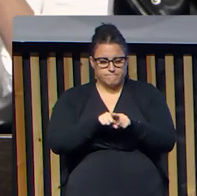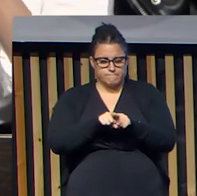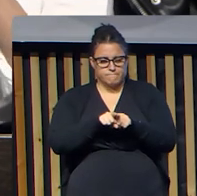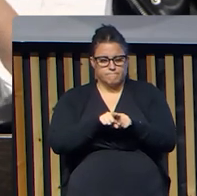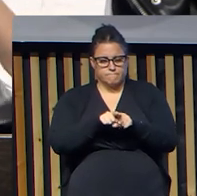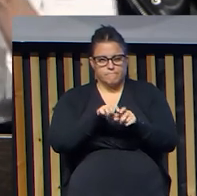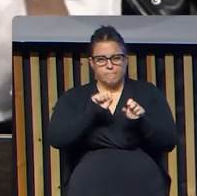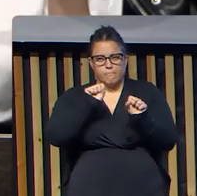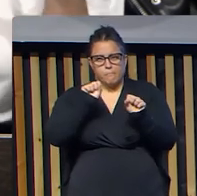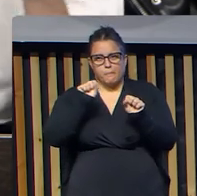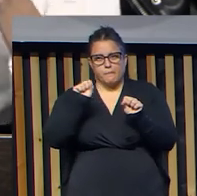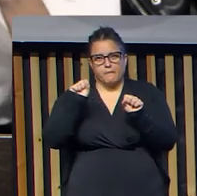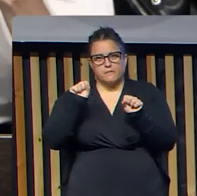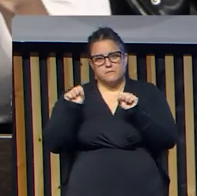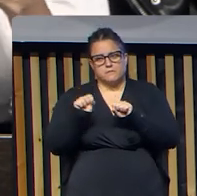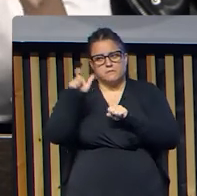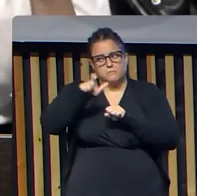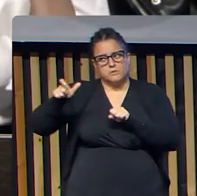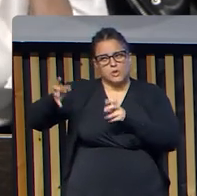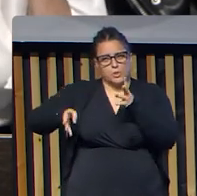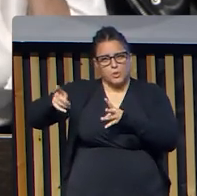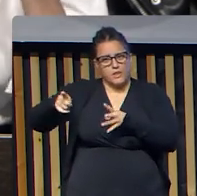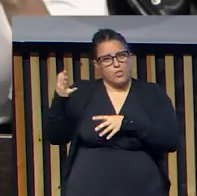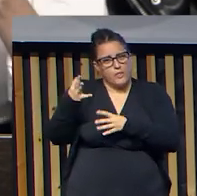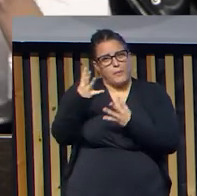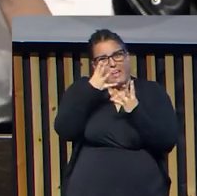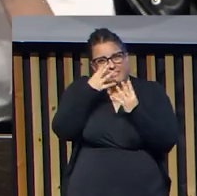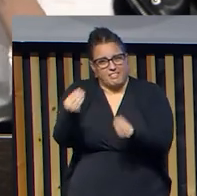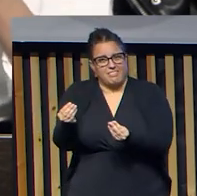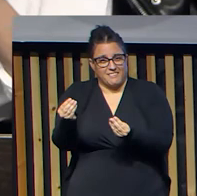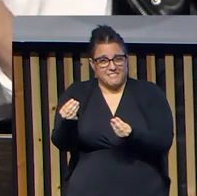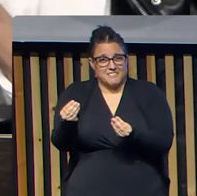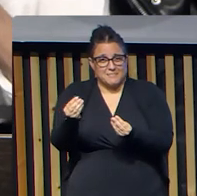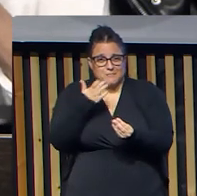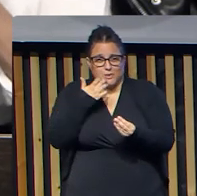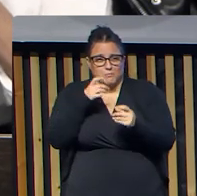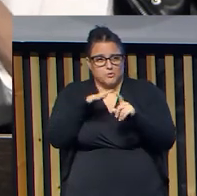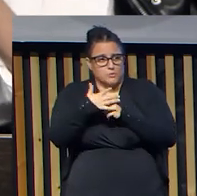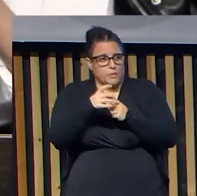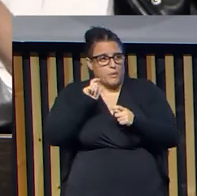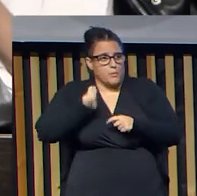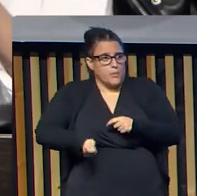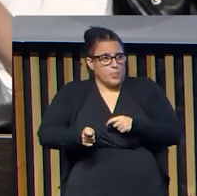un juicio no digo todos no Pues habrá como todo de su padre de su madre pero